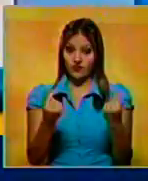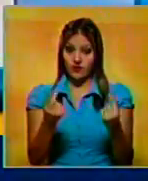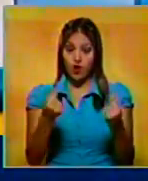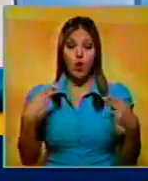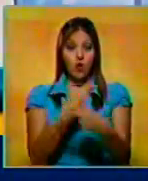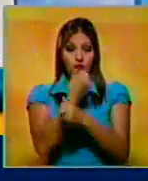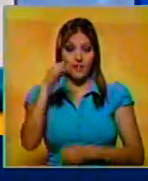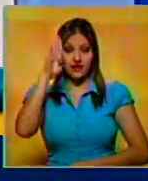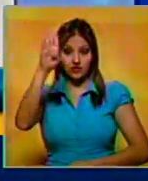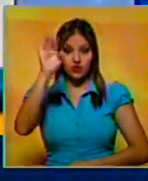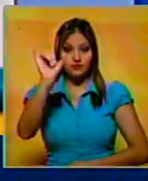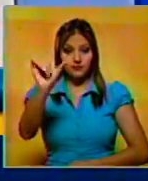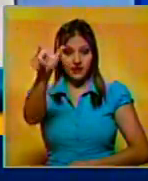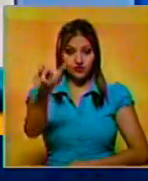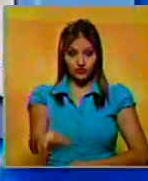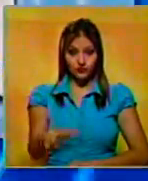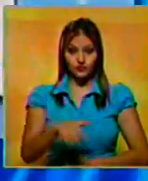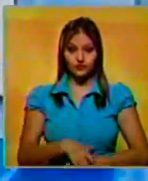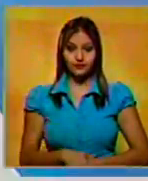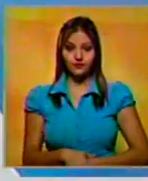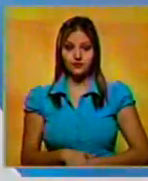juramentación de los funcionarios